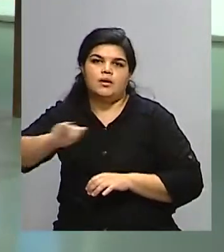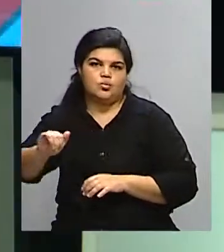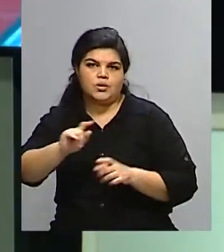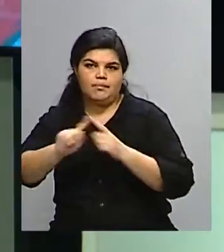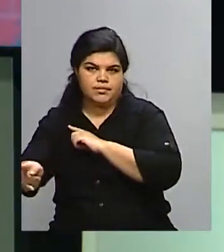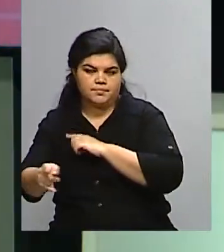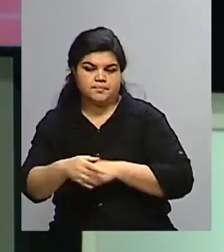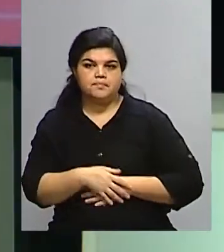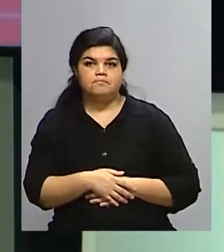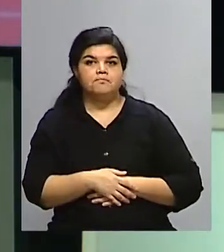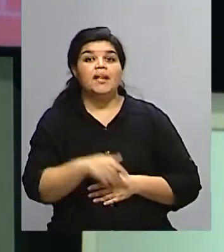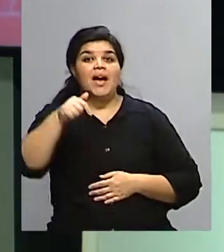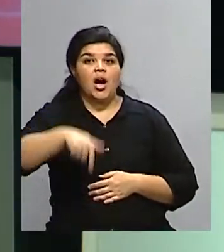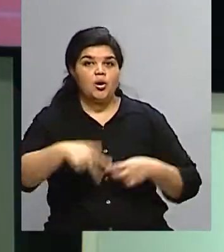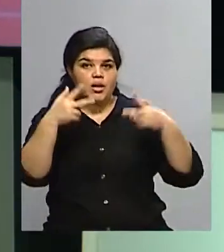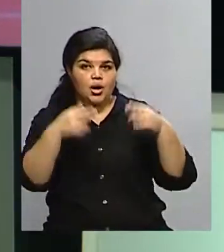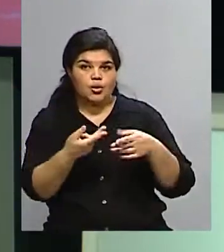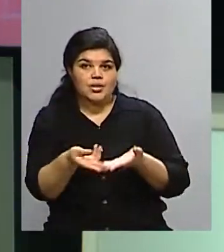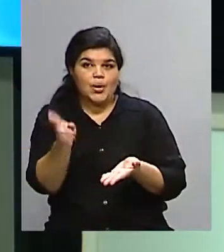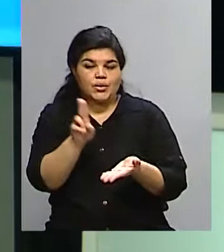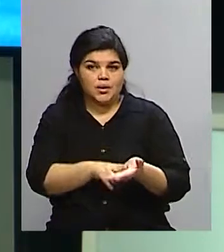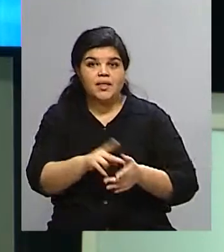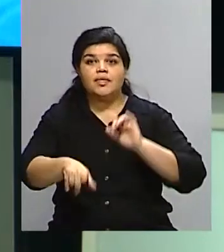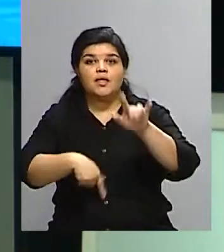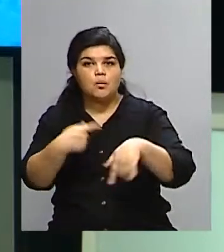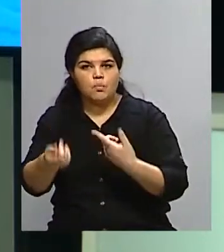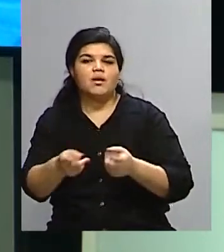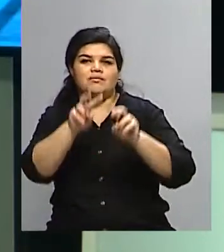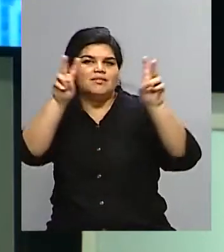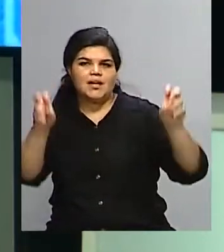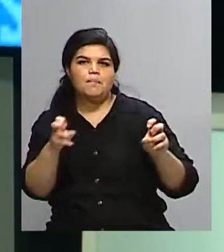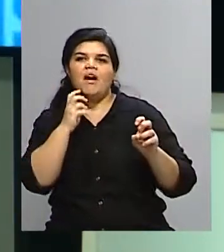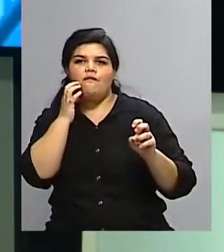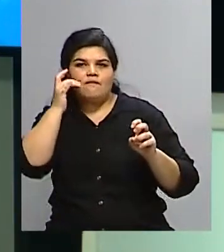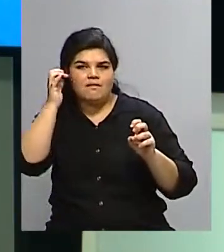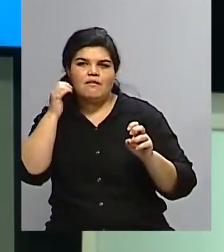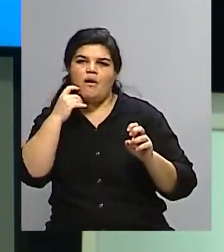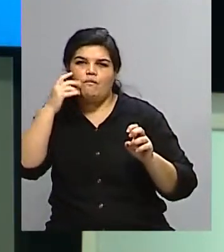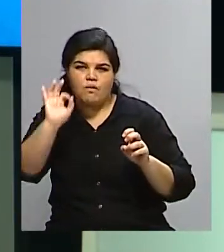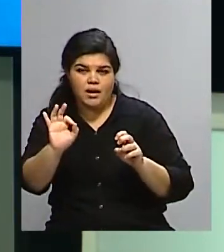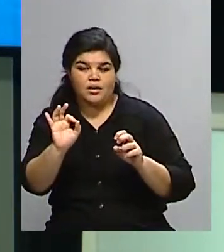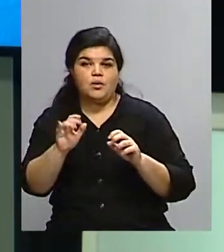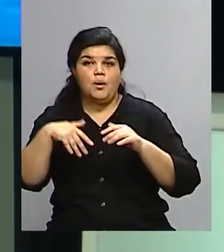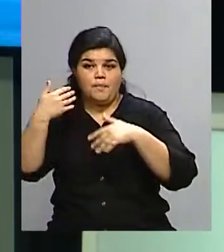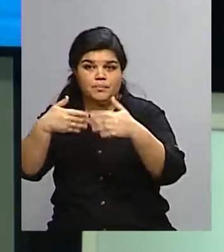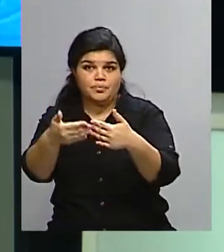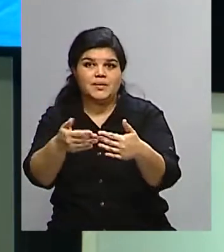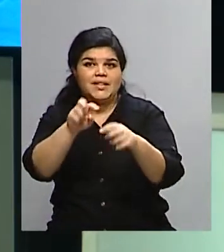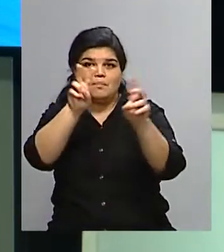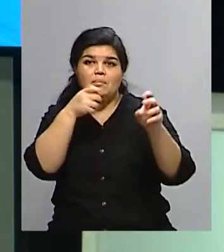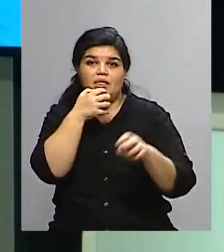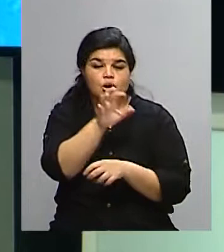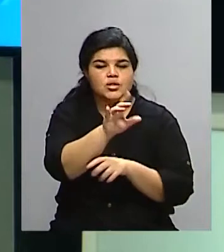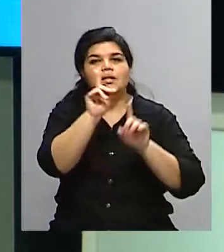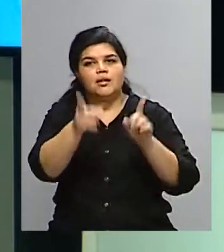Belén, vamos a ir a una nueva pausa. Enseguida vamos a seguir hablando de vejeces aquí en nuestra provincia y lo que está pasando. Incluso hemos arrojado algunos